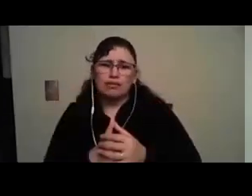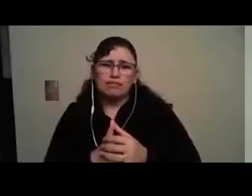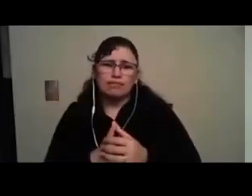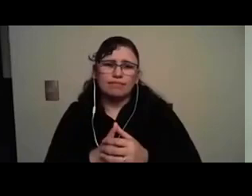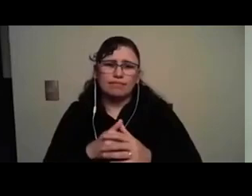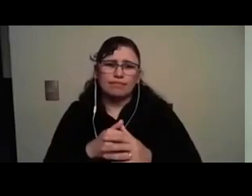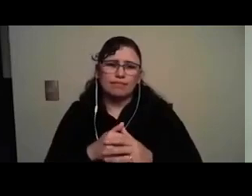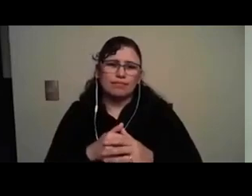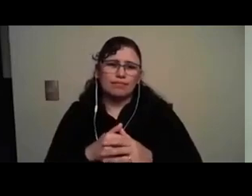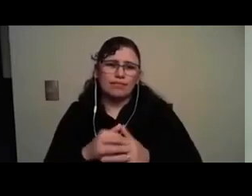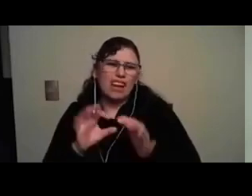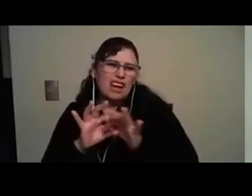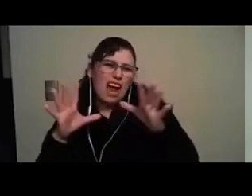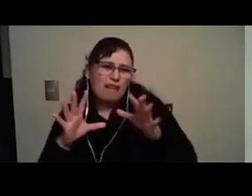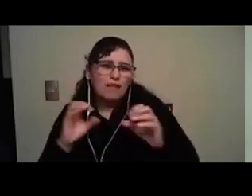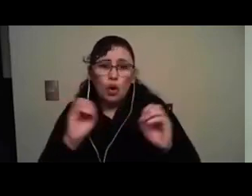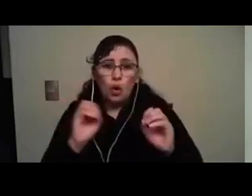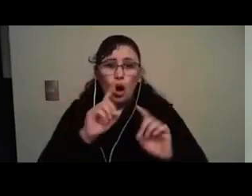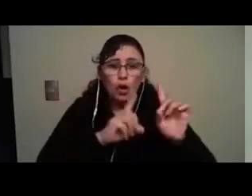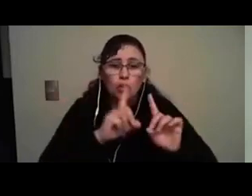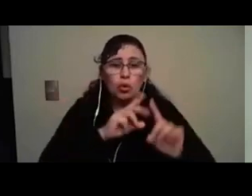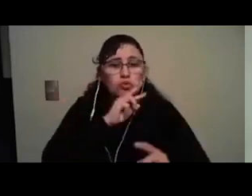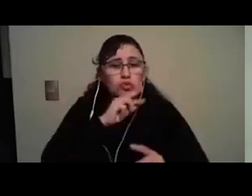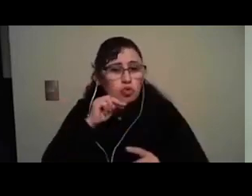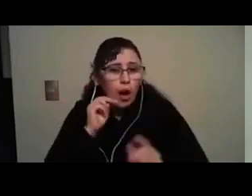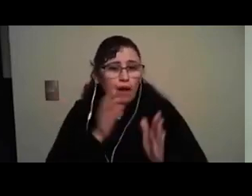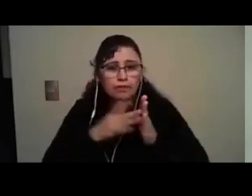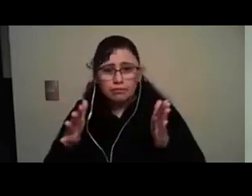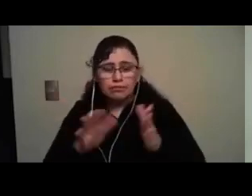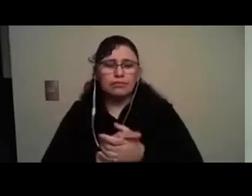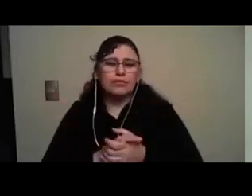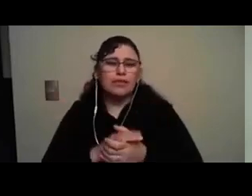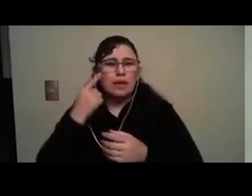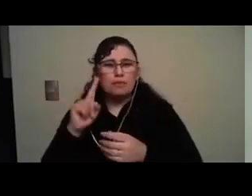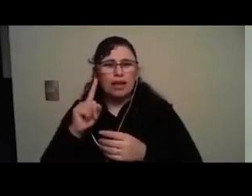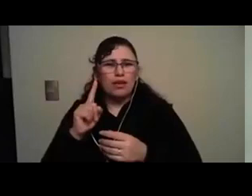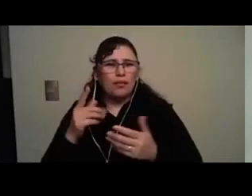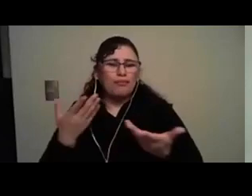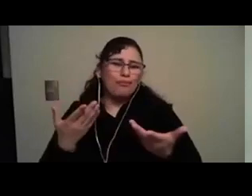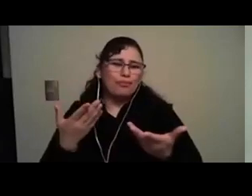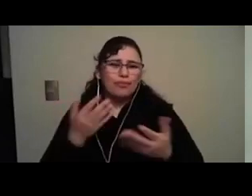Pero dentro de los factores relevantes a considerar se encuentra eh,